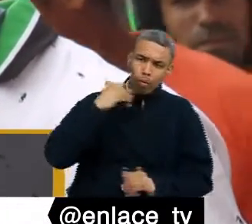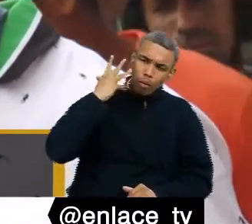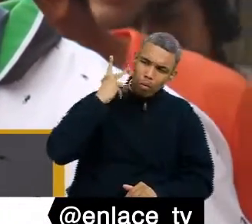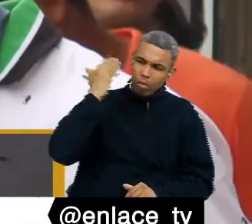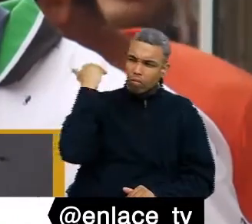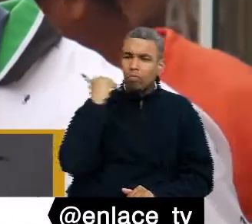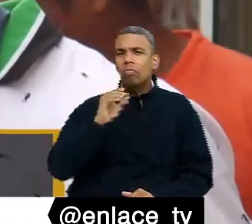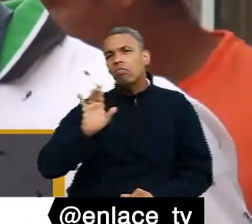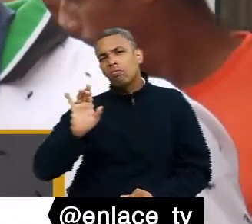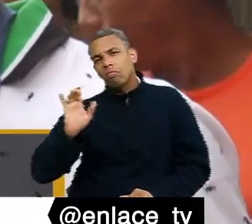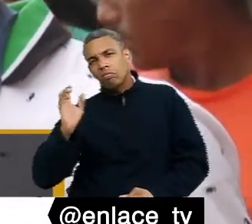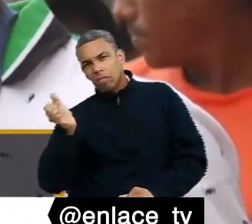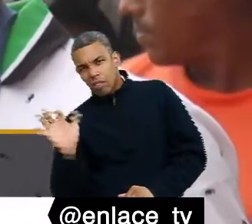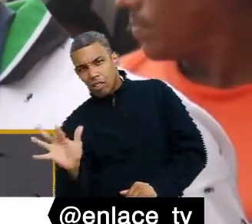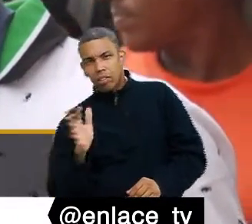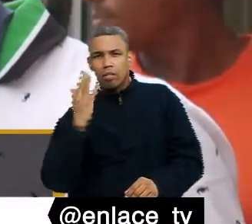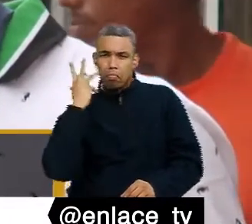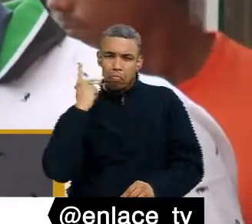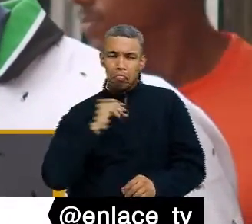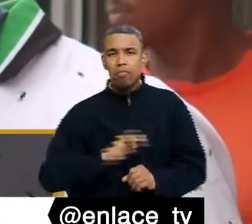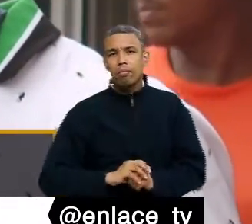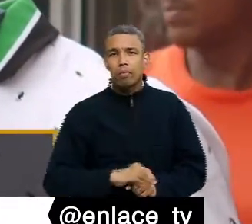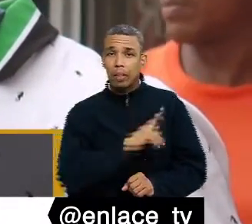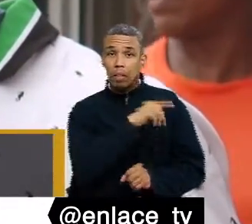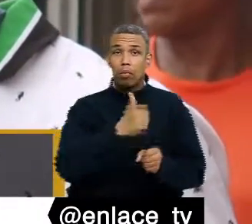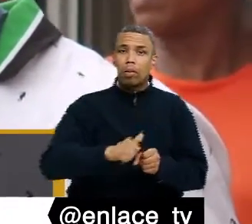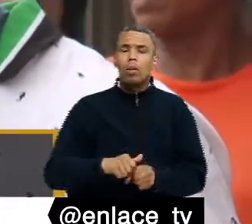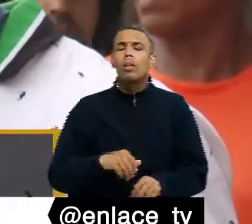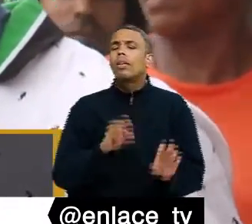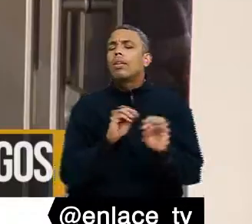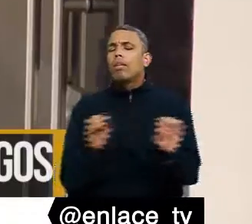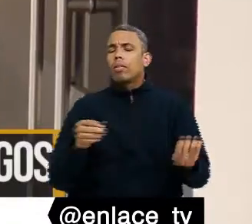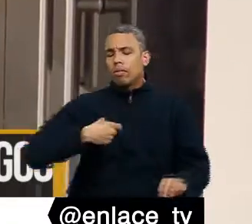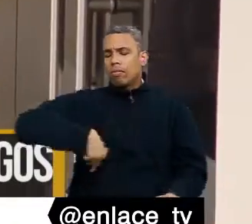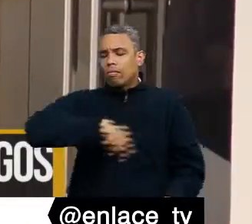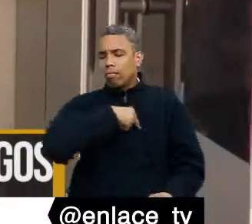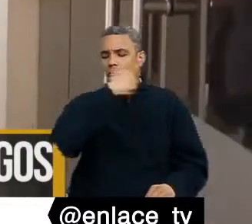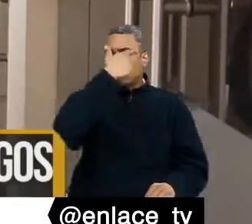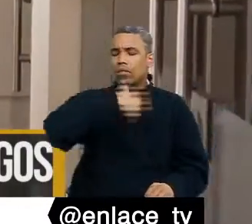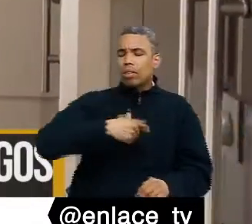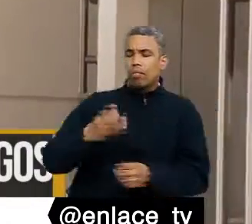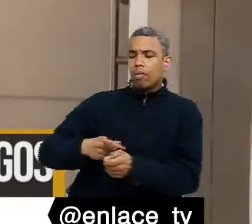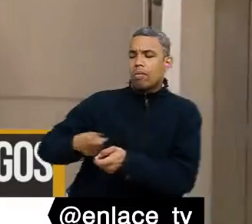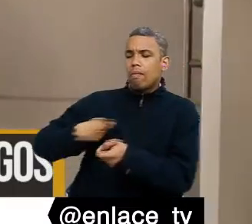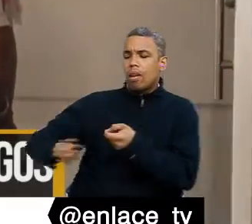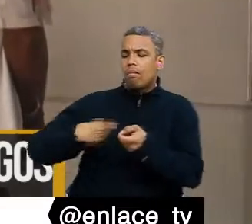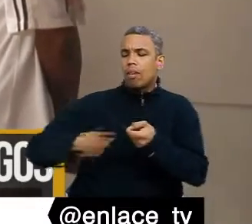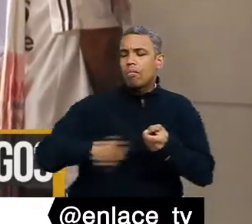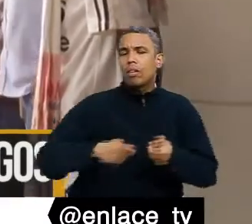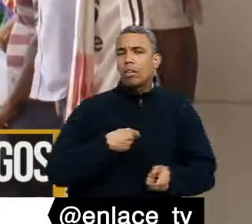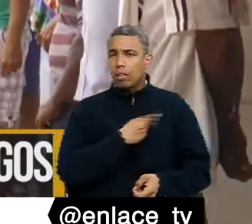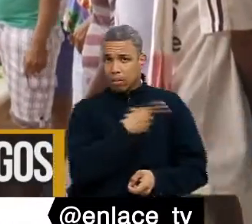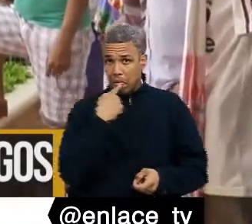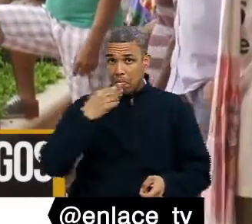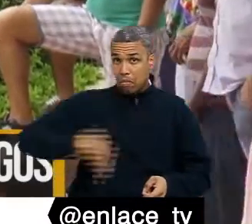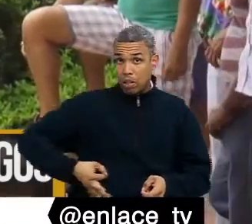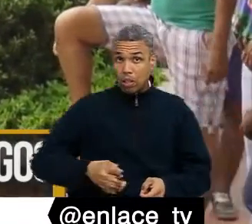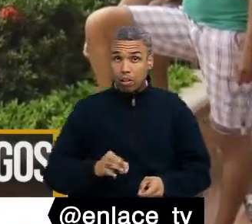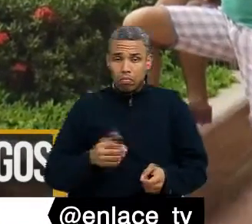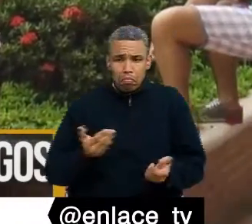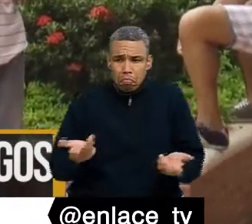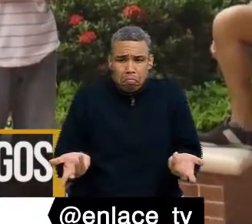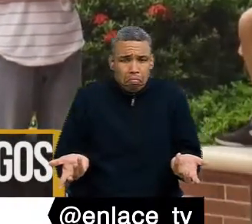de todos nosotros, y es el motivo y la sustancia que estamos pasando, que no se ha pronunciado nada y queremos una presencia de